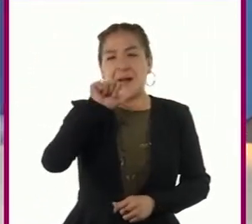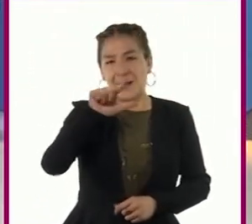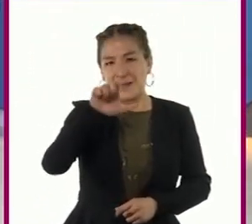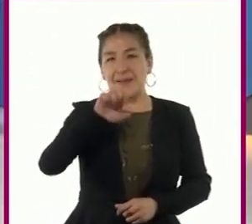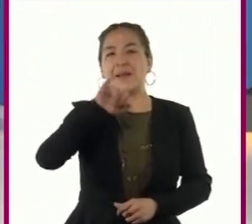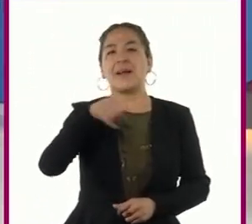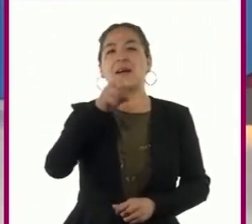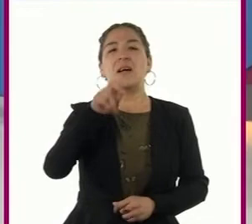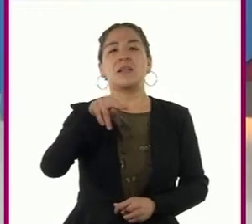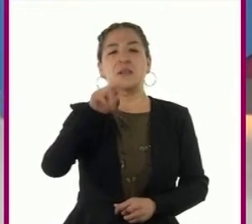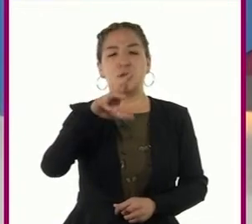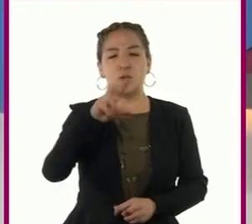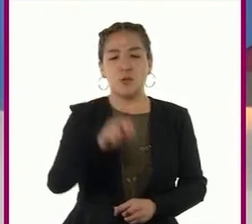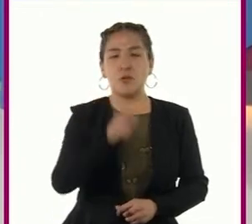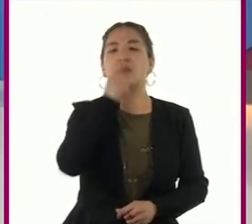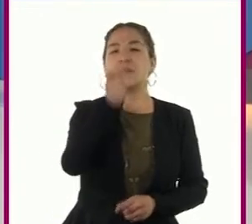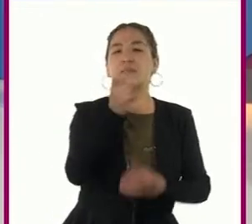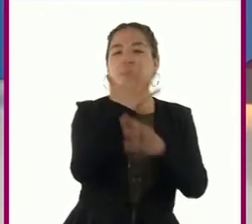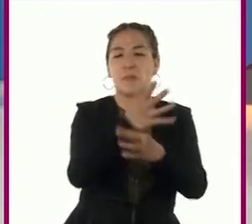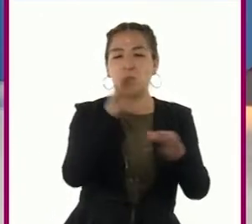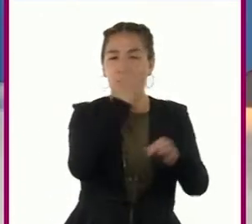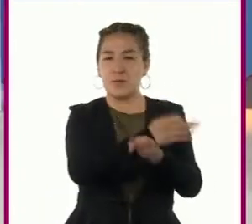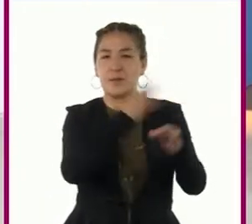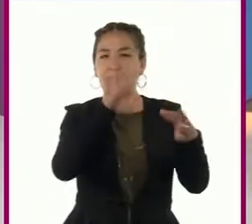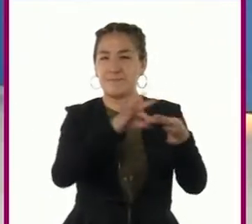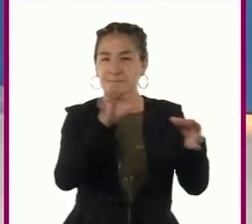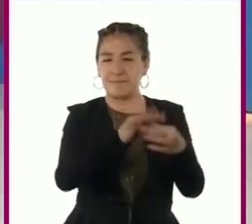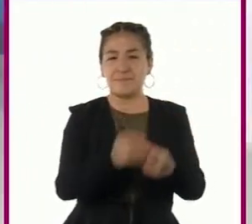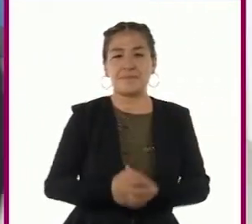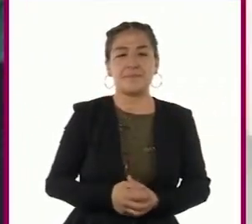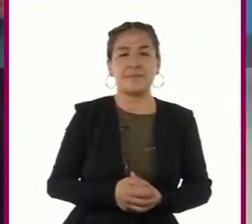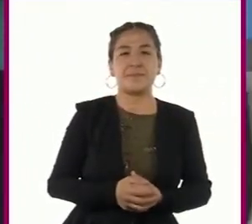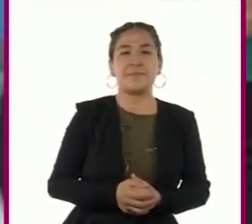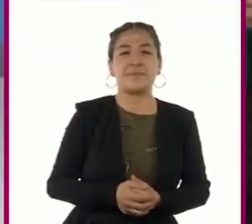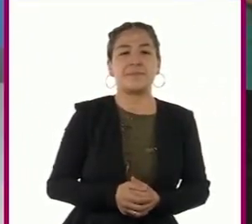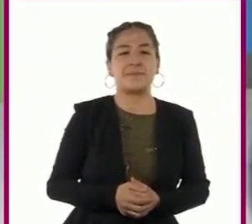pongamos atención a lo que nos explica al respecto.